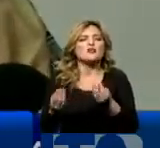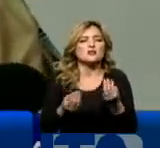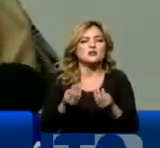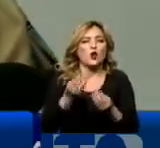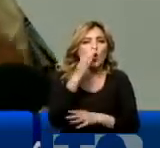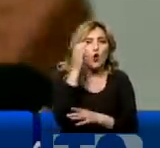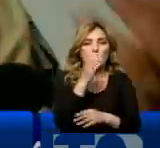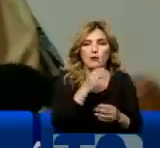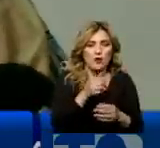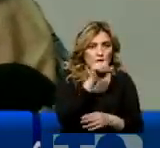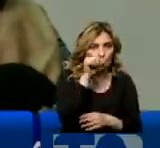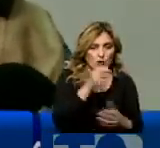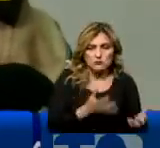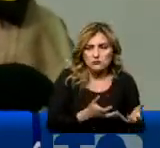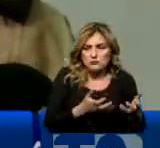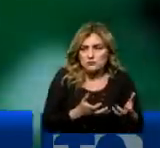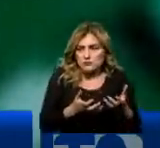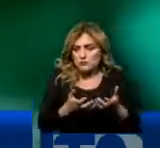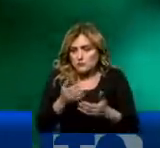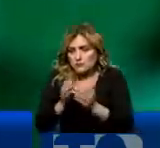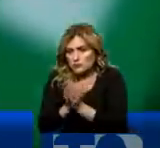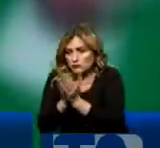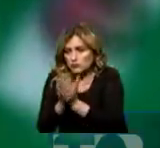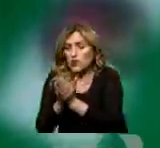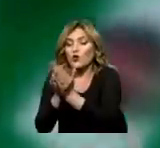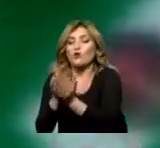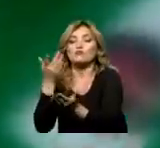viene de Colombia y trasladarlo a Estados Unidos.